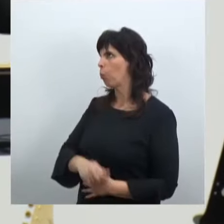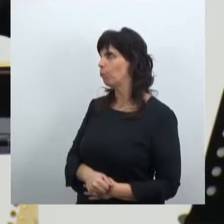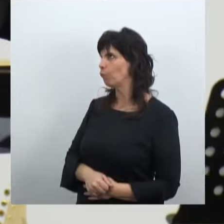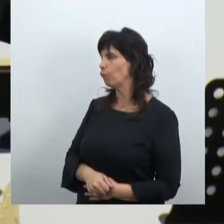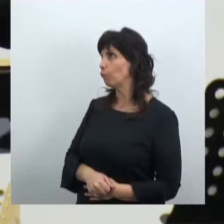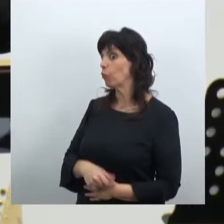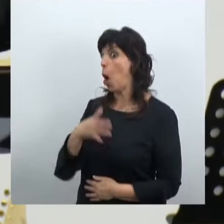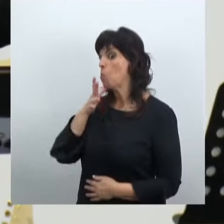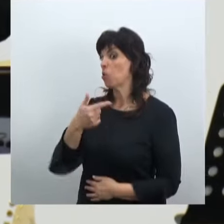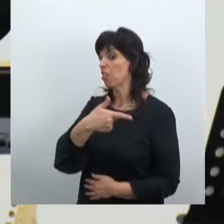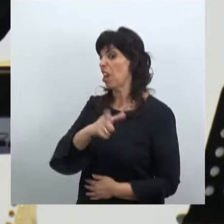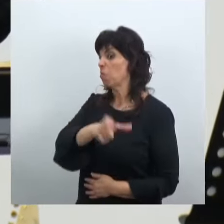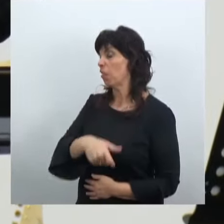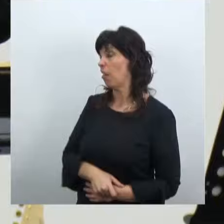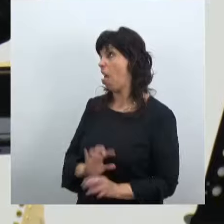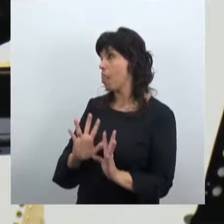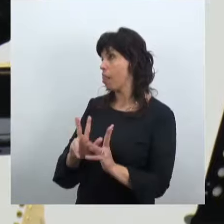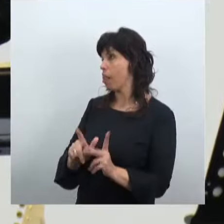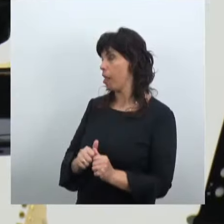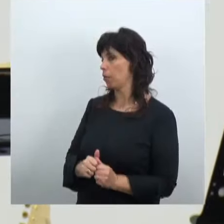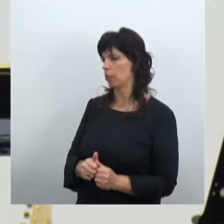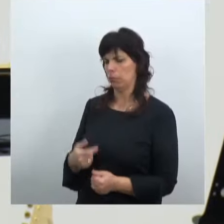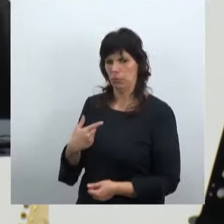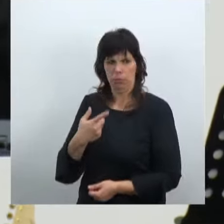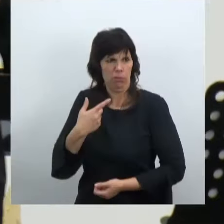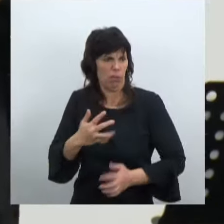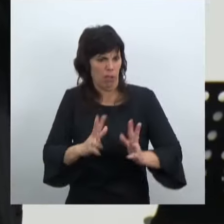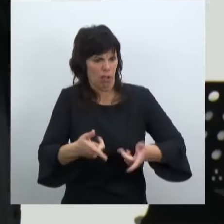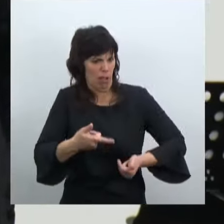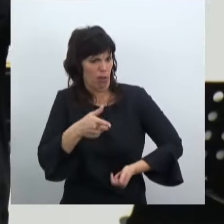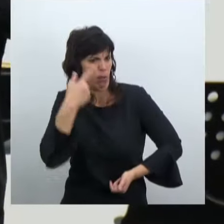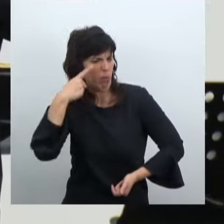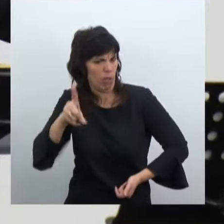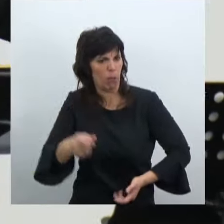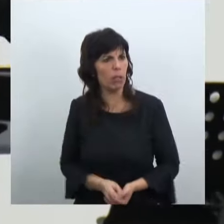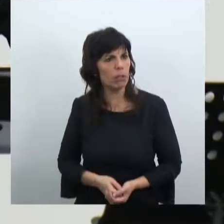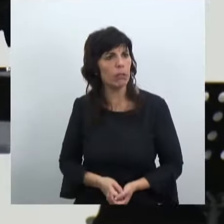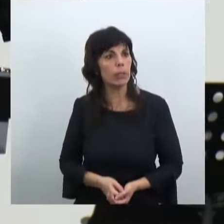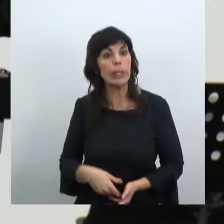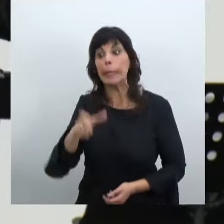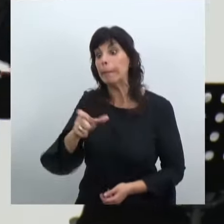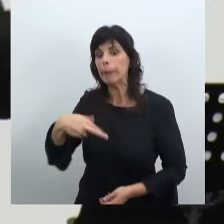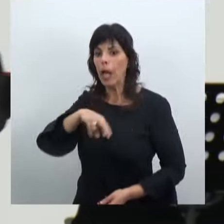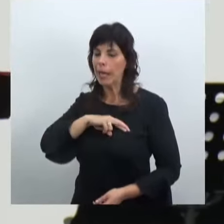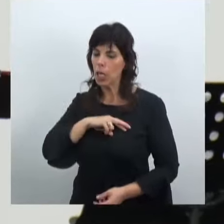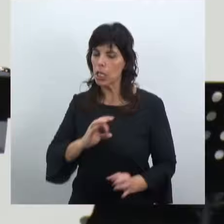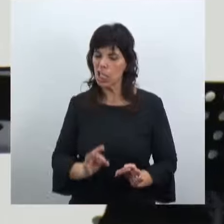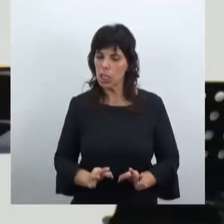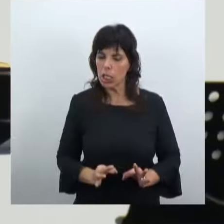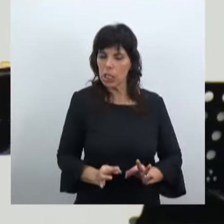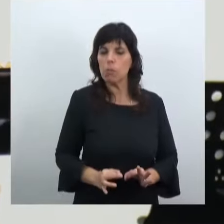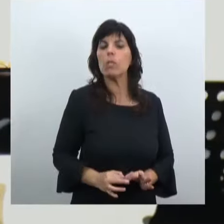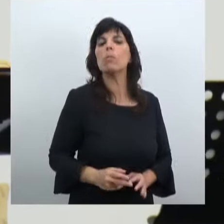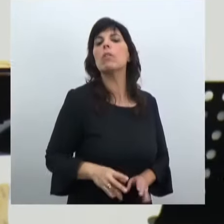Como ladrones. ¿Y de qué tú sabes que son ladrones? Gente religiosa siempre está hablando mal y juzgando